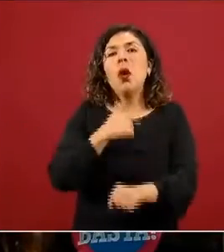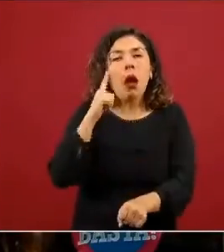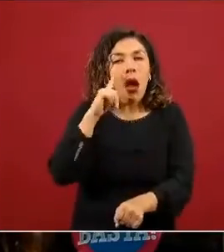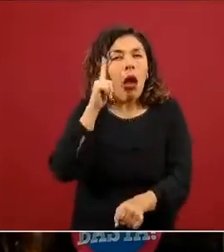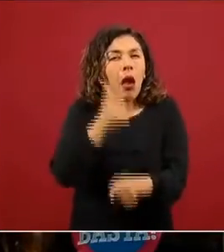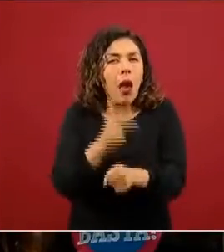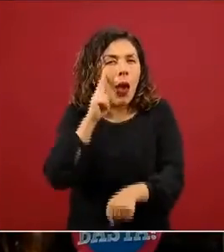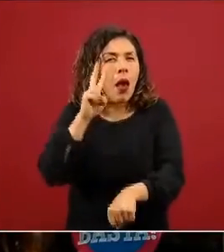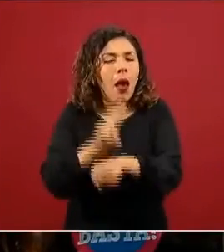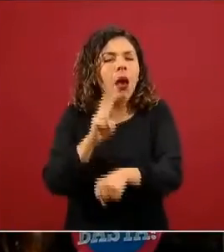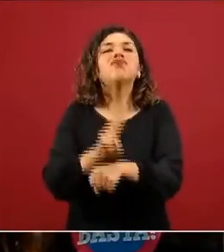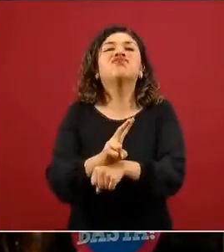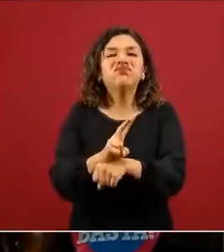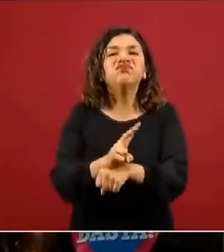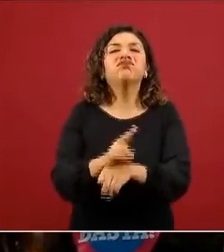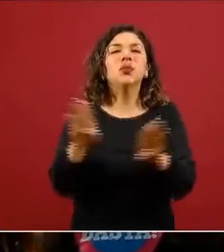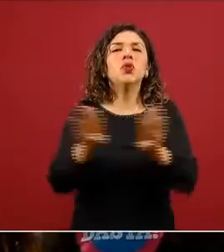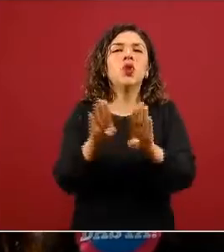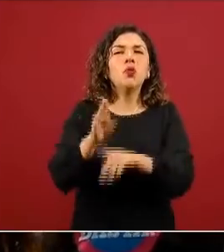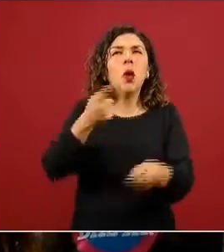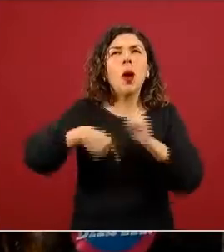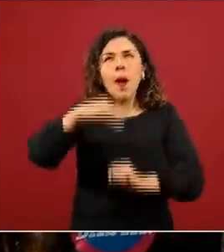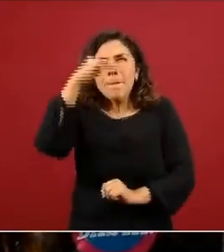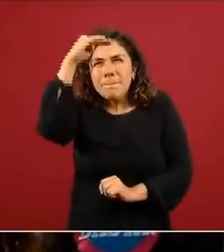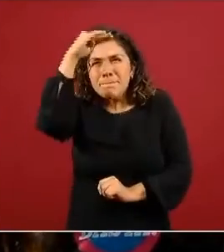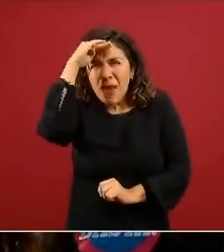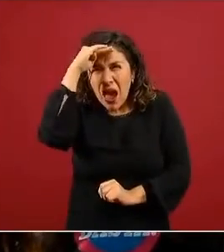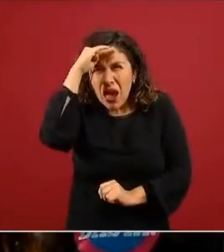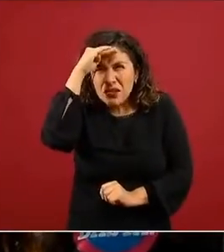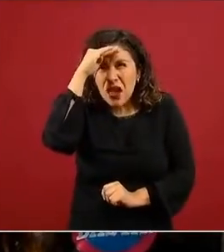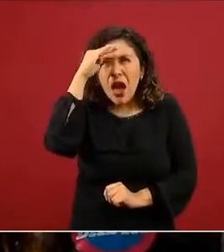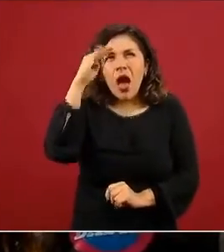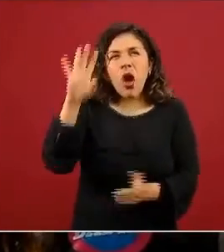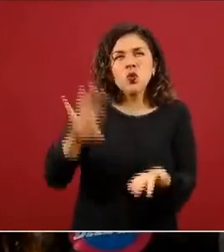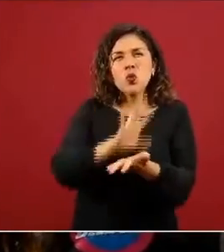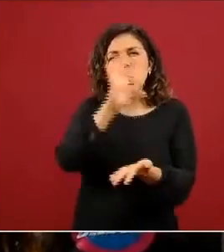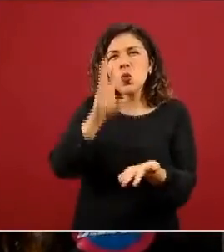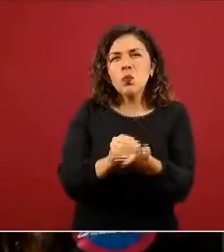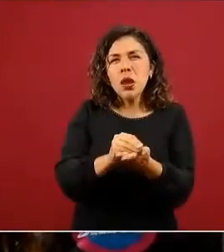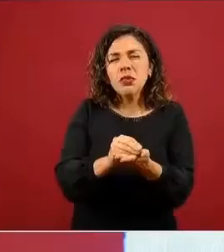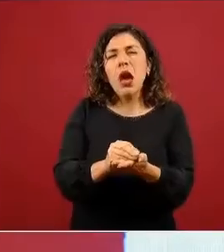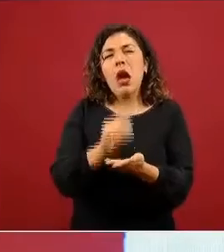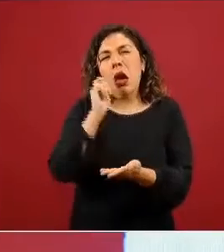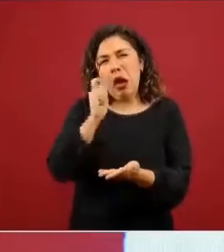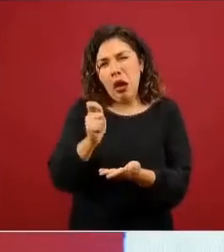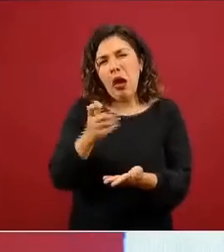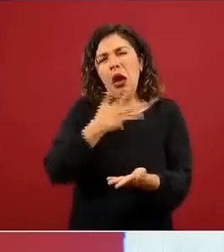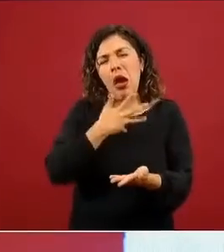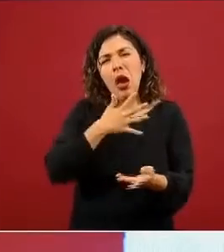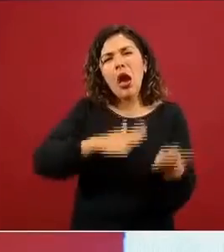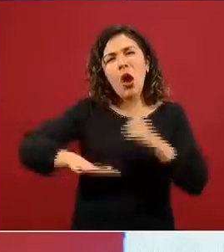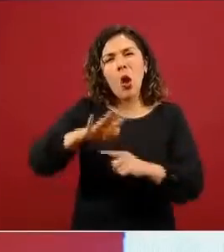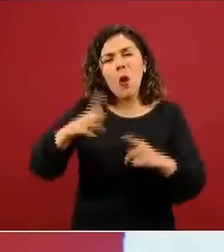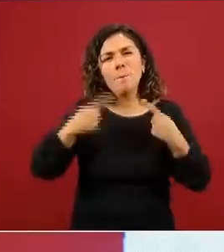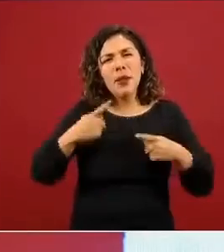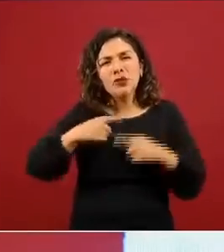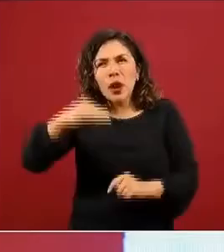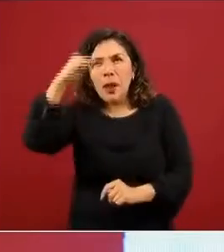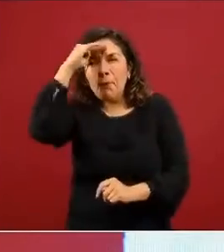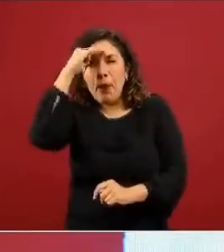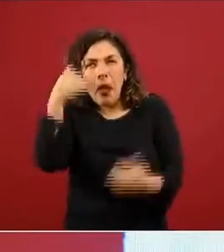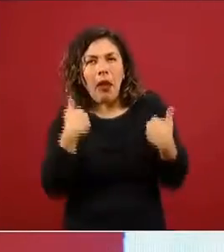cuenta que una expectativa general que quizá tiene una parte sustancial de la